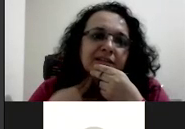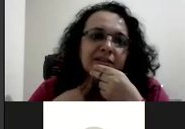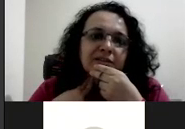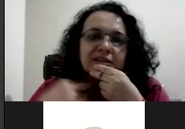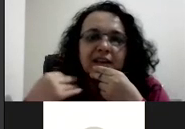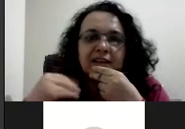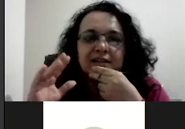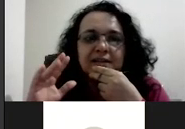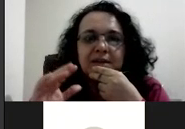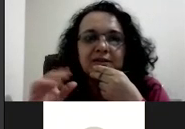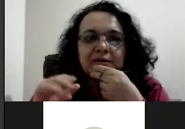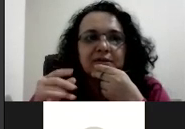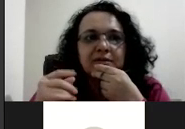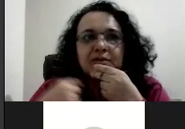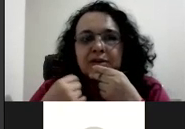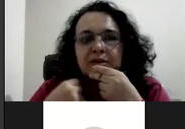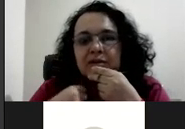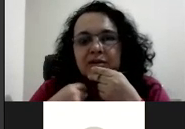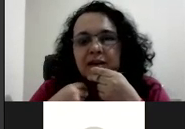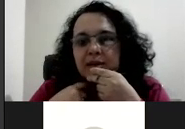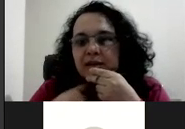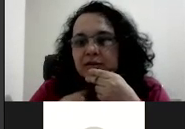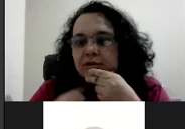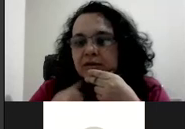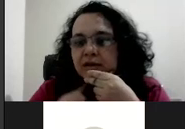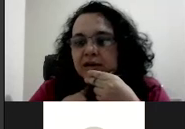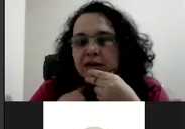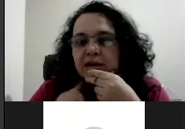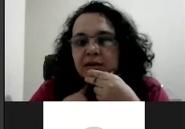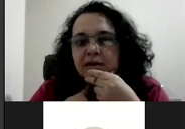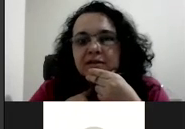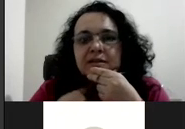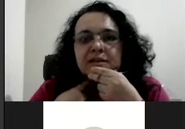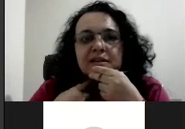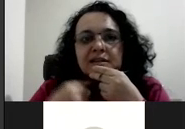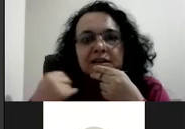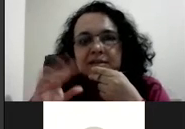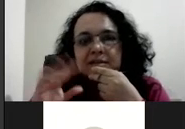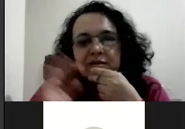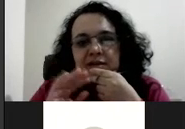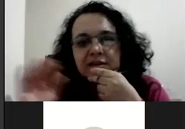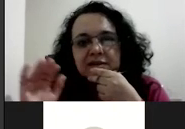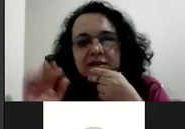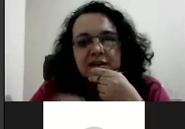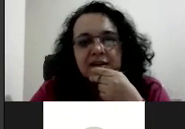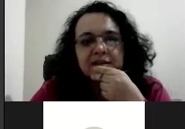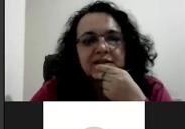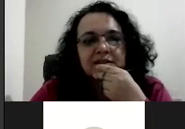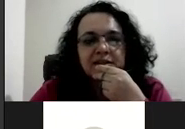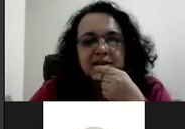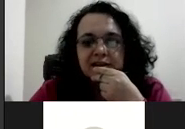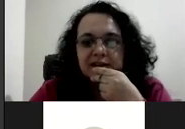¿Verdad? Entonces ya de nacimiento, no tuvieron que cortármelas, no tuvieron que arrancármelas. De nacimiento ya nací sin